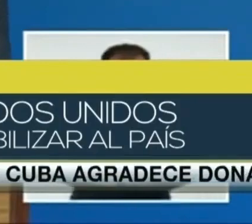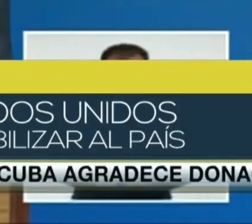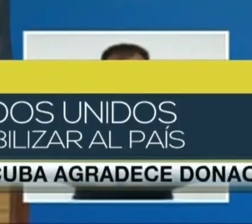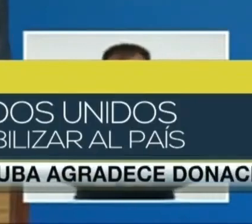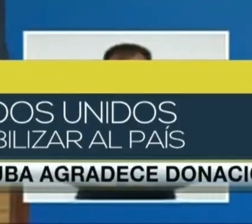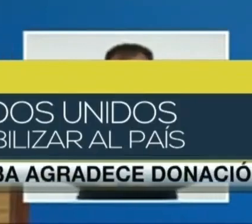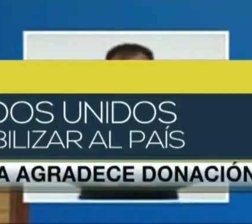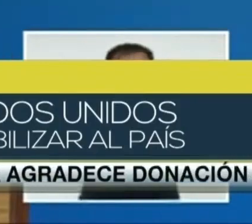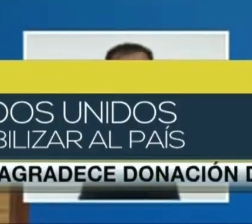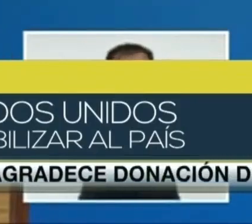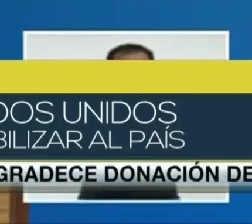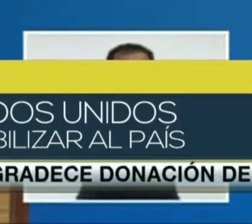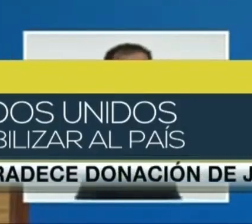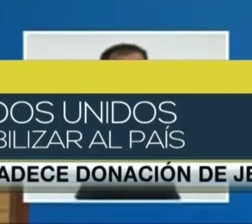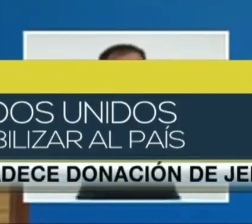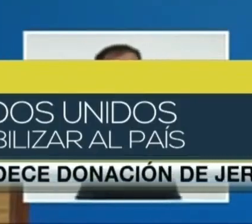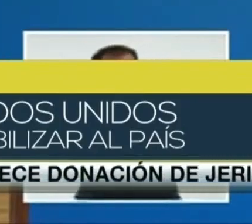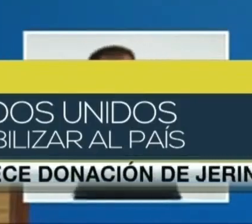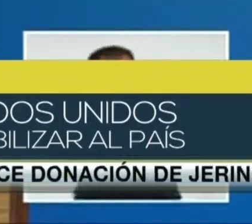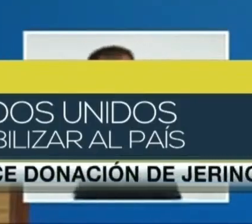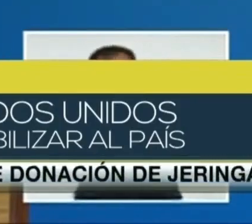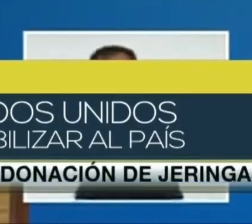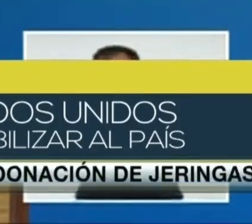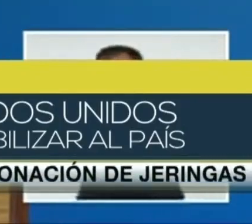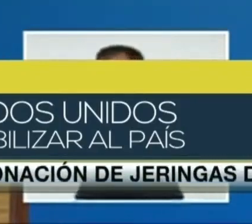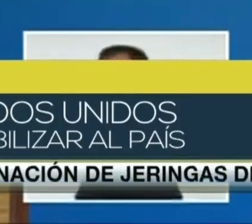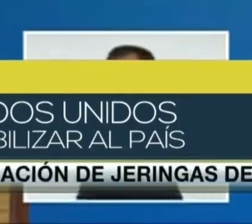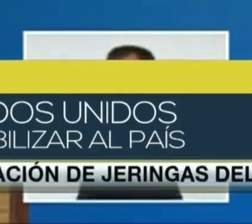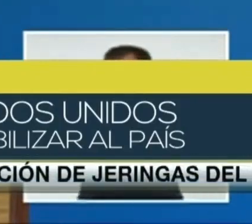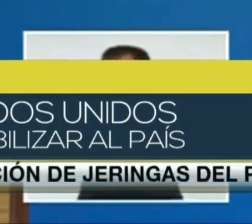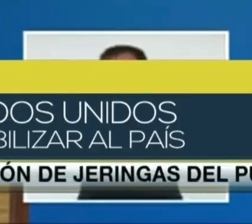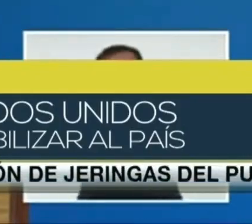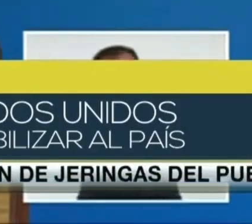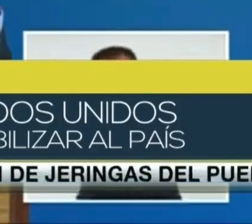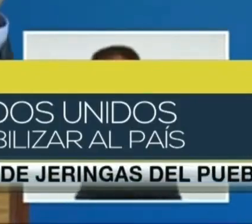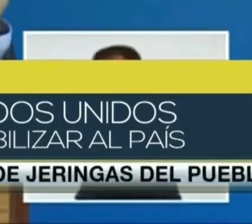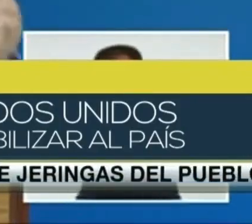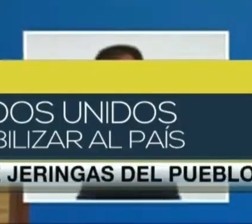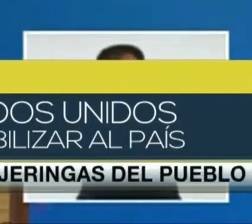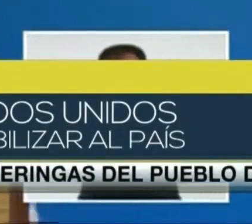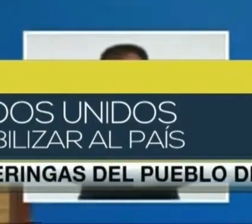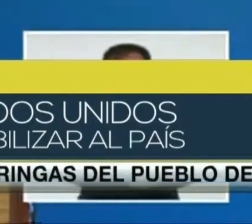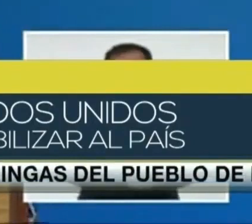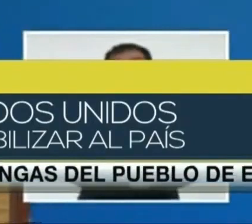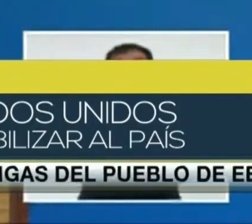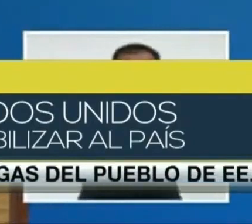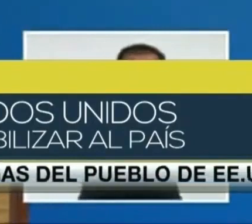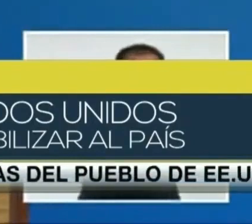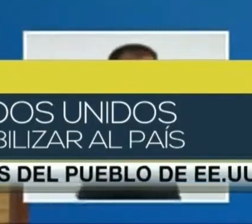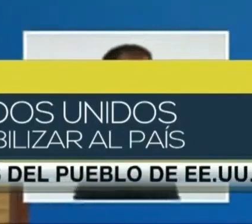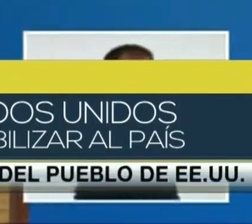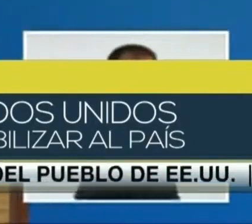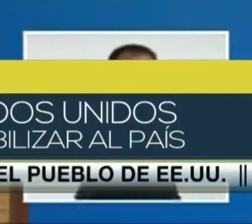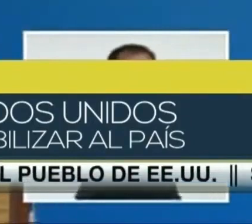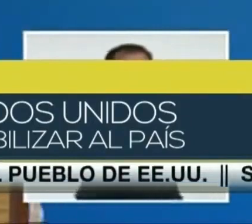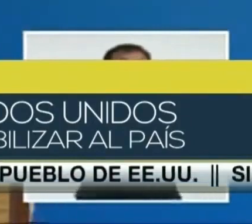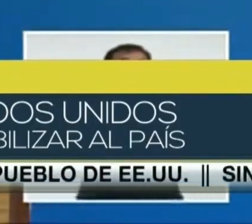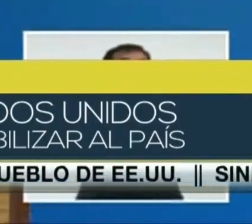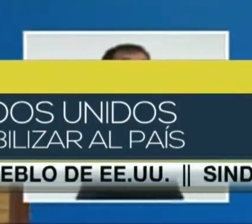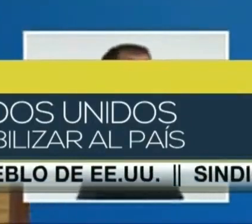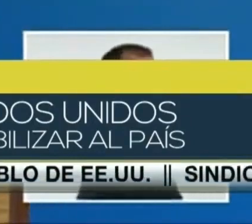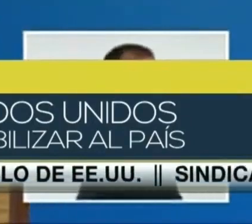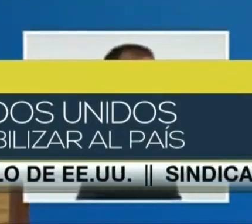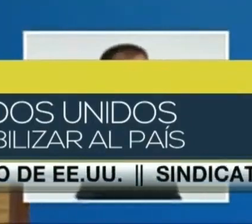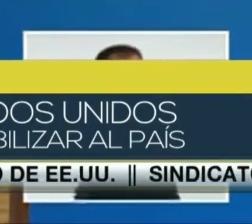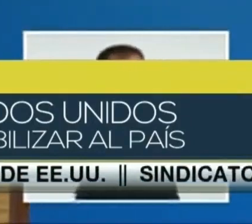América Latina ocurre algo similar. Claro que hay algún presidente como Bolsonaro